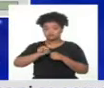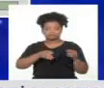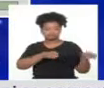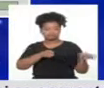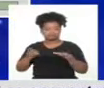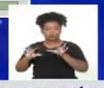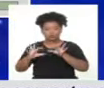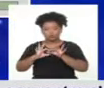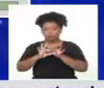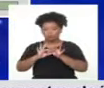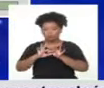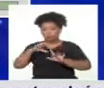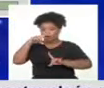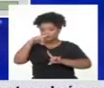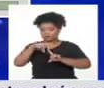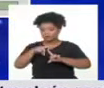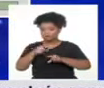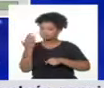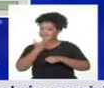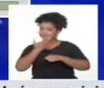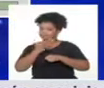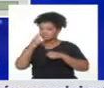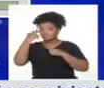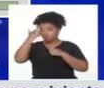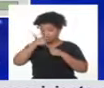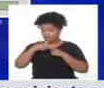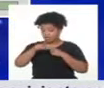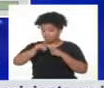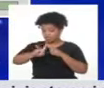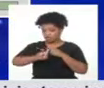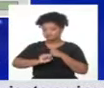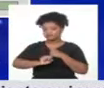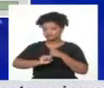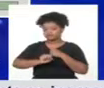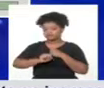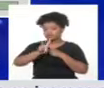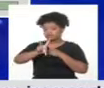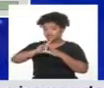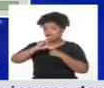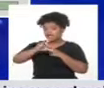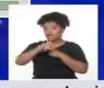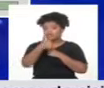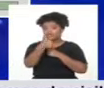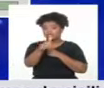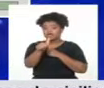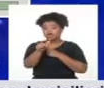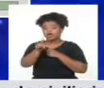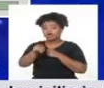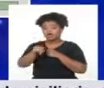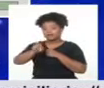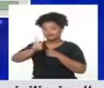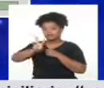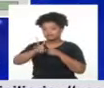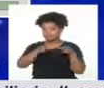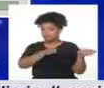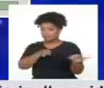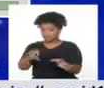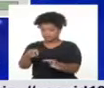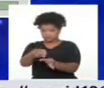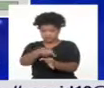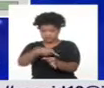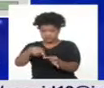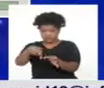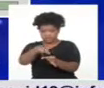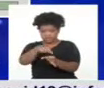Guantánamo, Ciego de Ávila con 12, Villa Clara con 10,3 y el municipio especial Isla de la